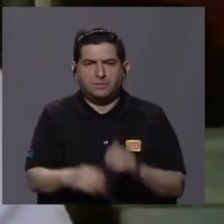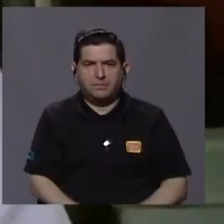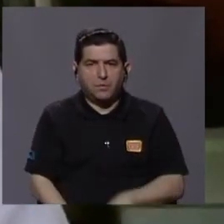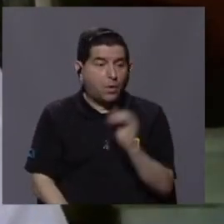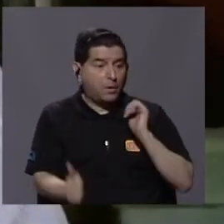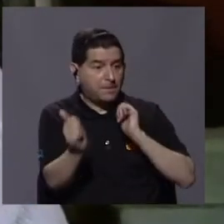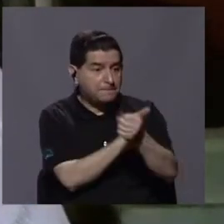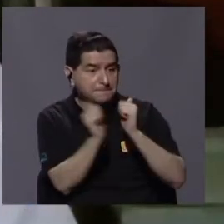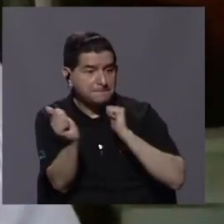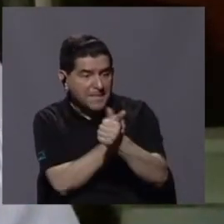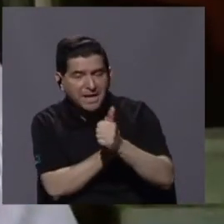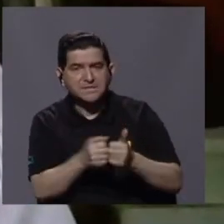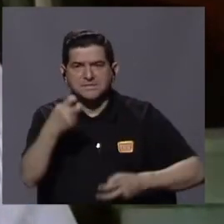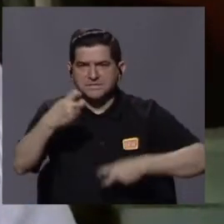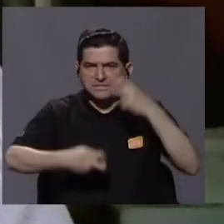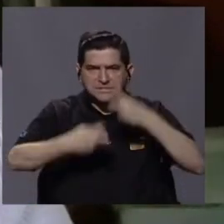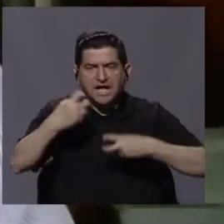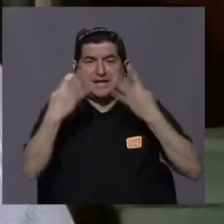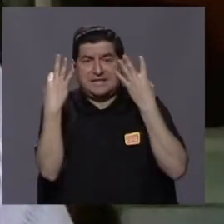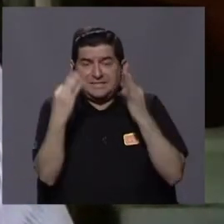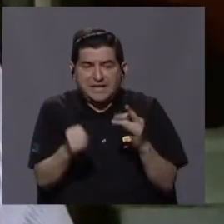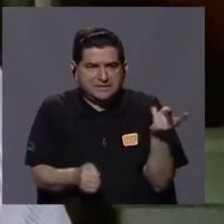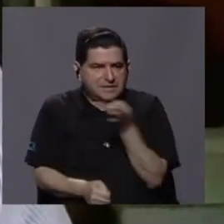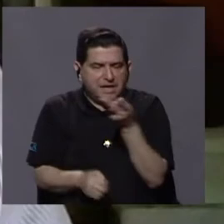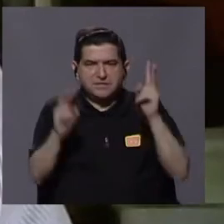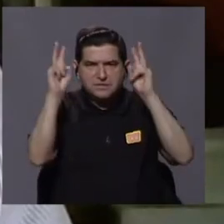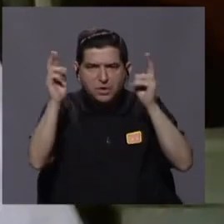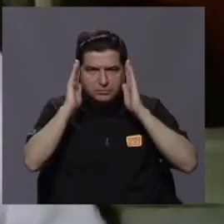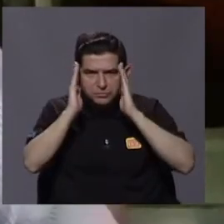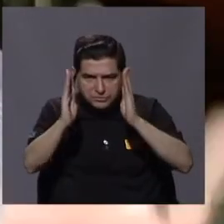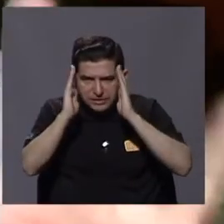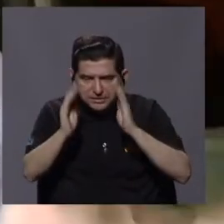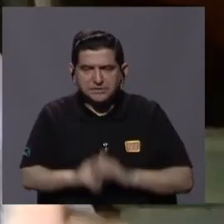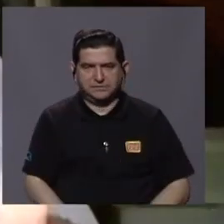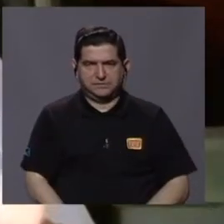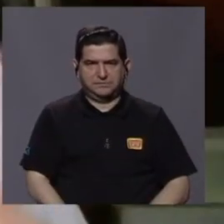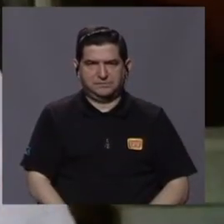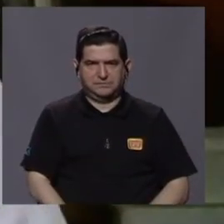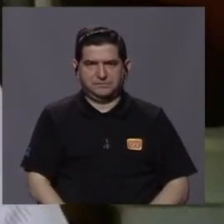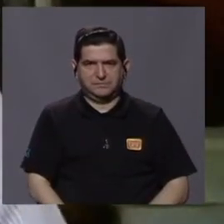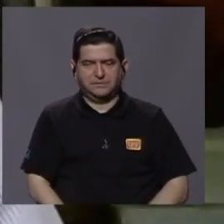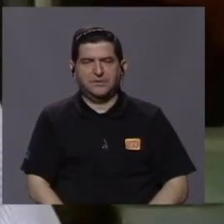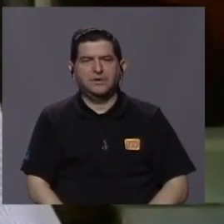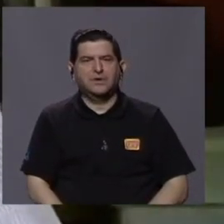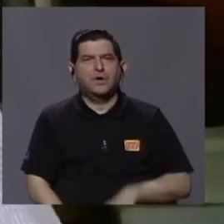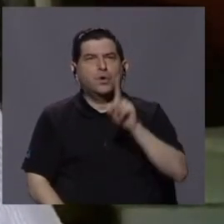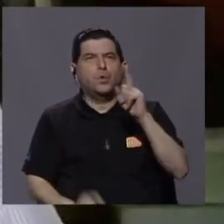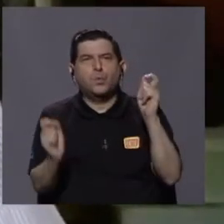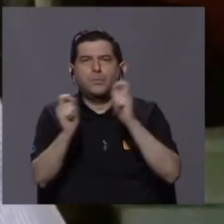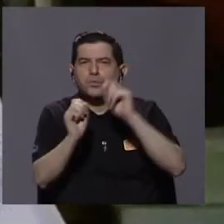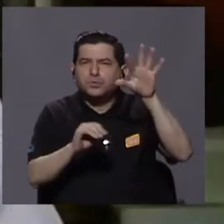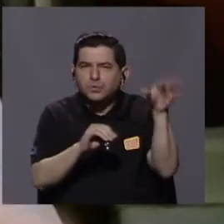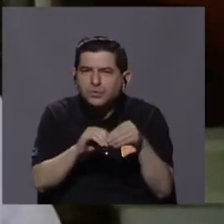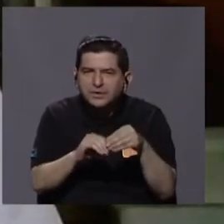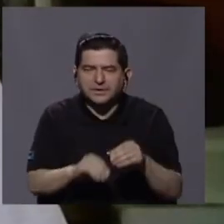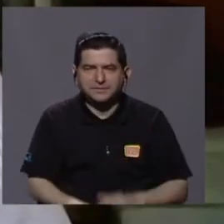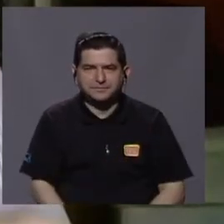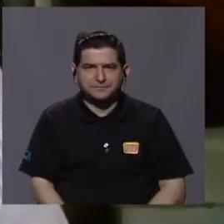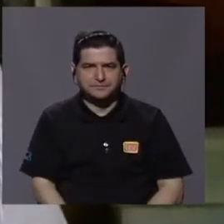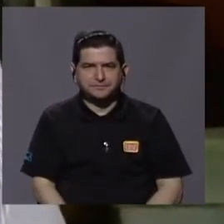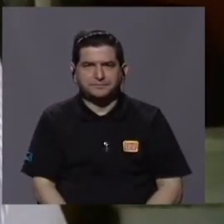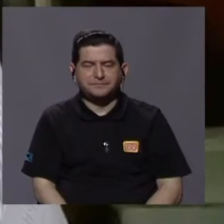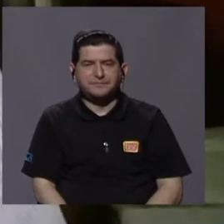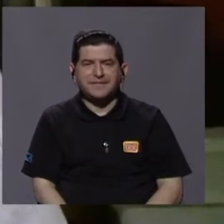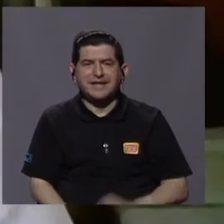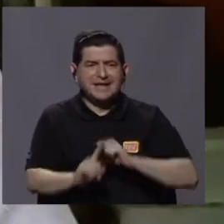superar la crisis tratando ambos temas de conjunto ponga un punto final a esto para indicar la